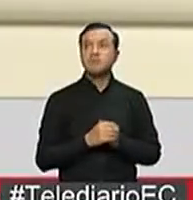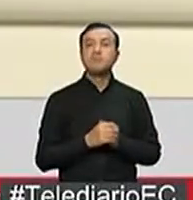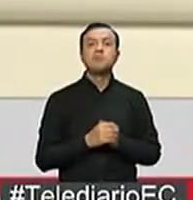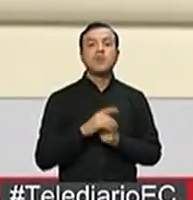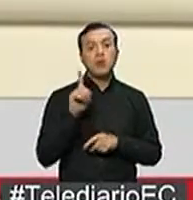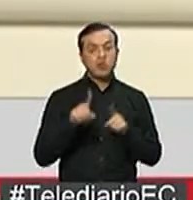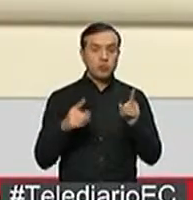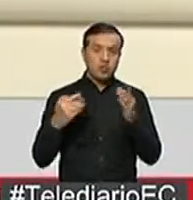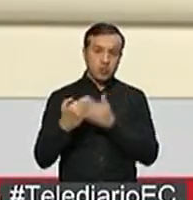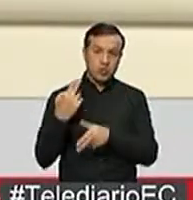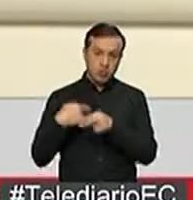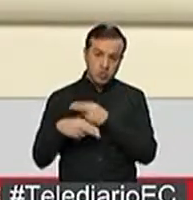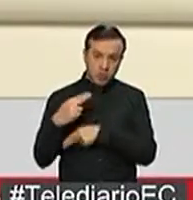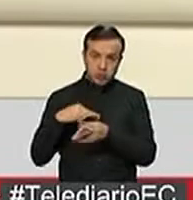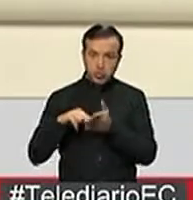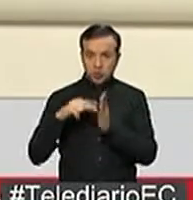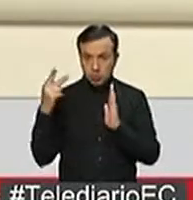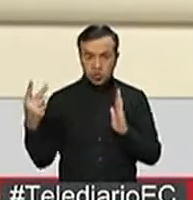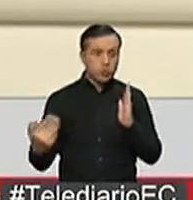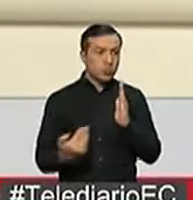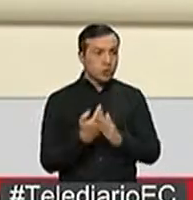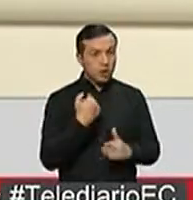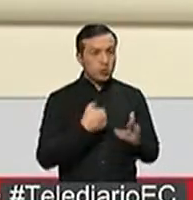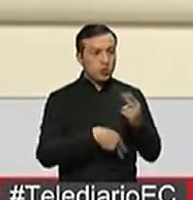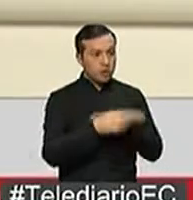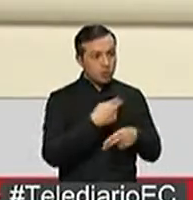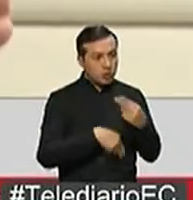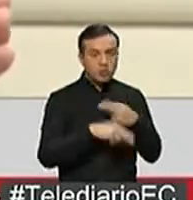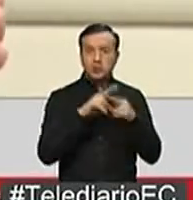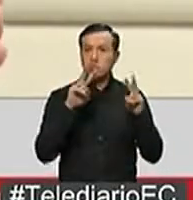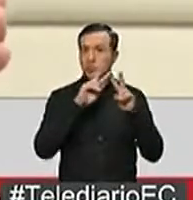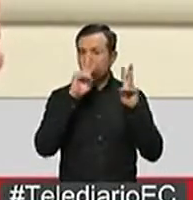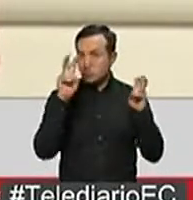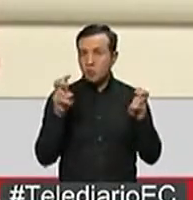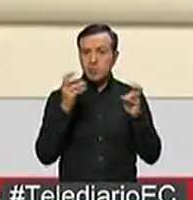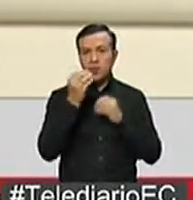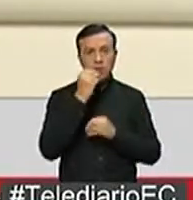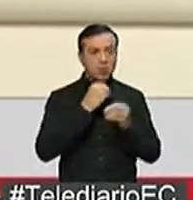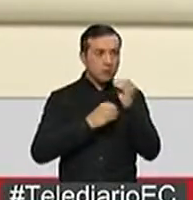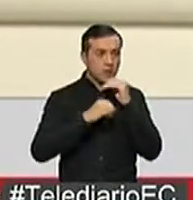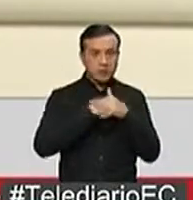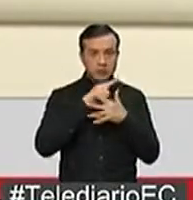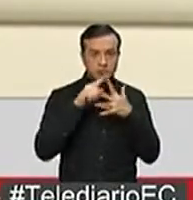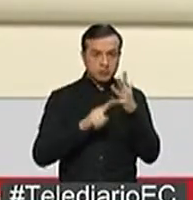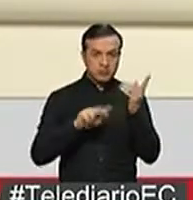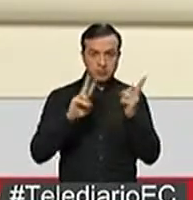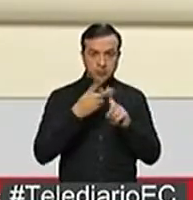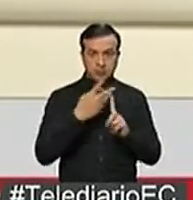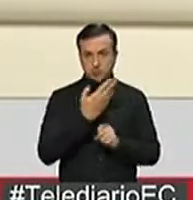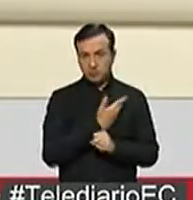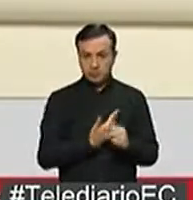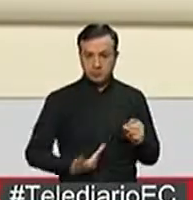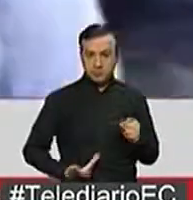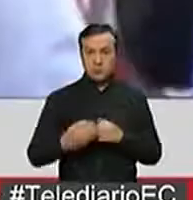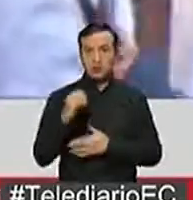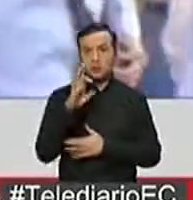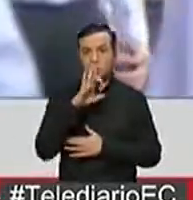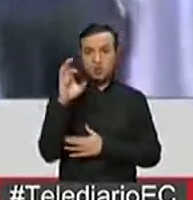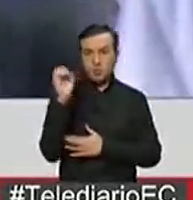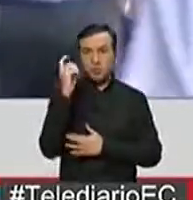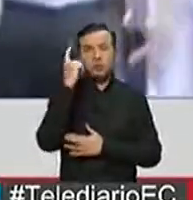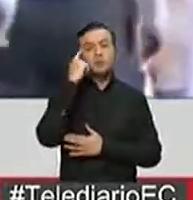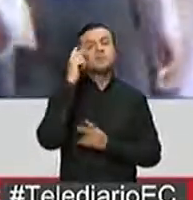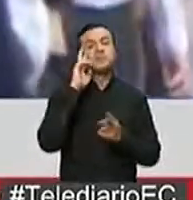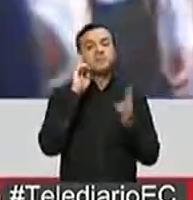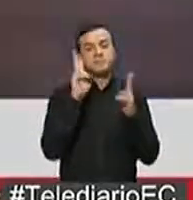unos en emprendimientos tecnológicos, otros en emprendimientos comerciales, otros en emprendimientos gastronómicos. El vicepresidente Otto Sonnenholzer